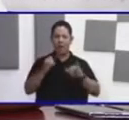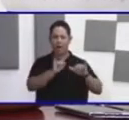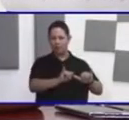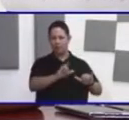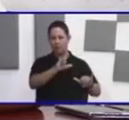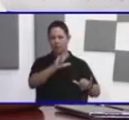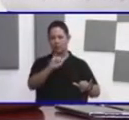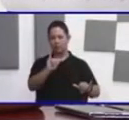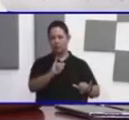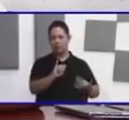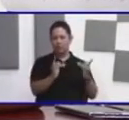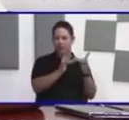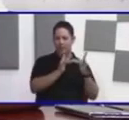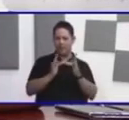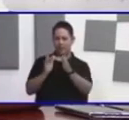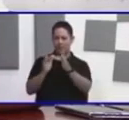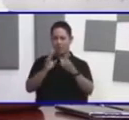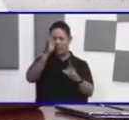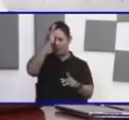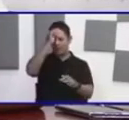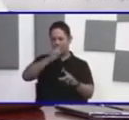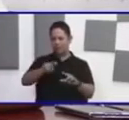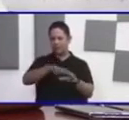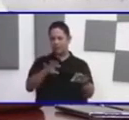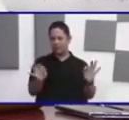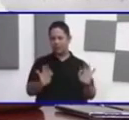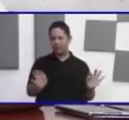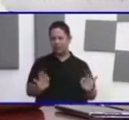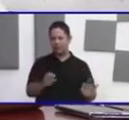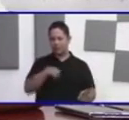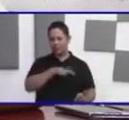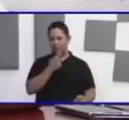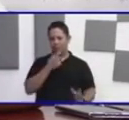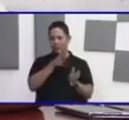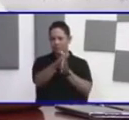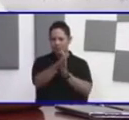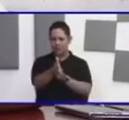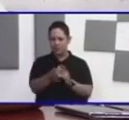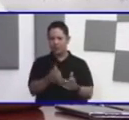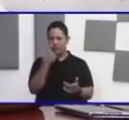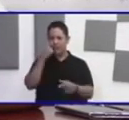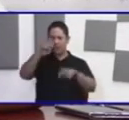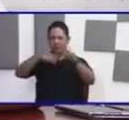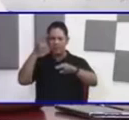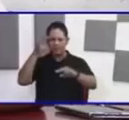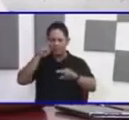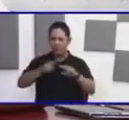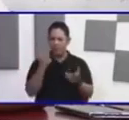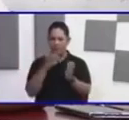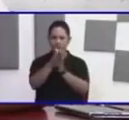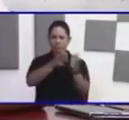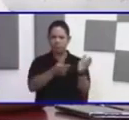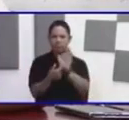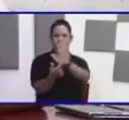no son camas y camillas como quisieron presentar, porque a eso quiero llamar la atención y especialmente de la